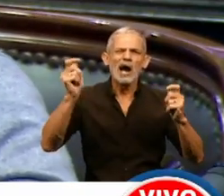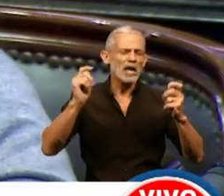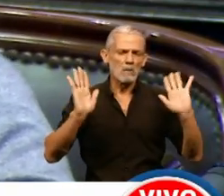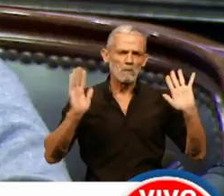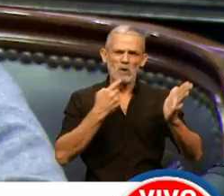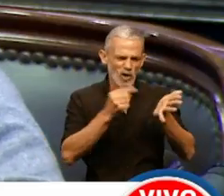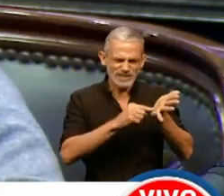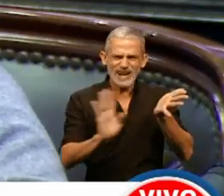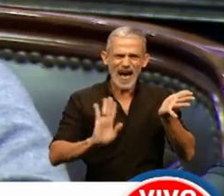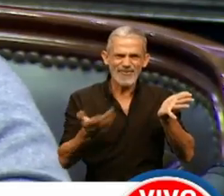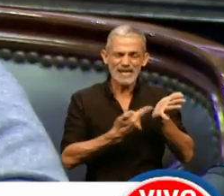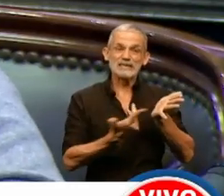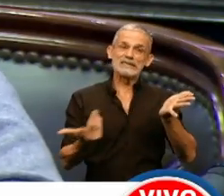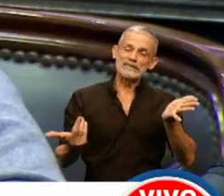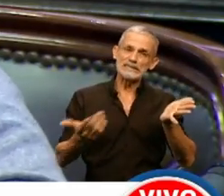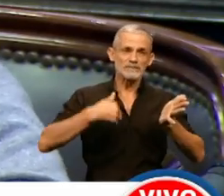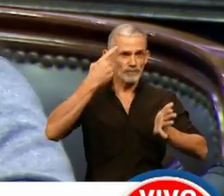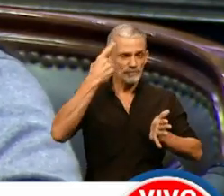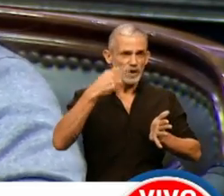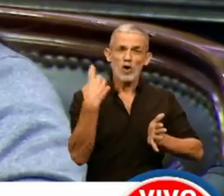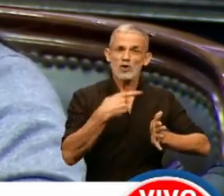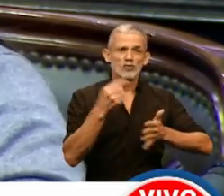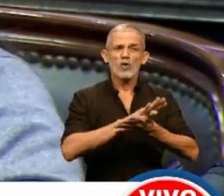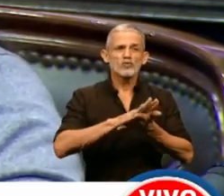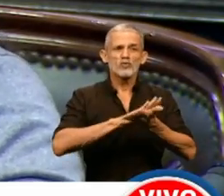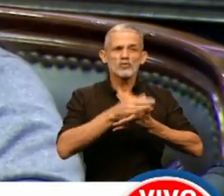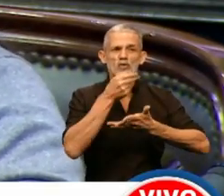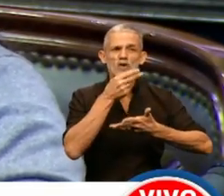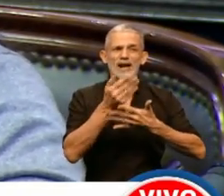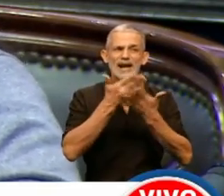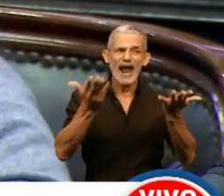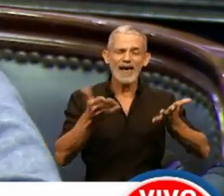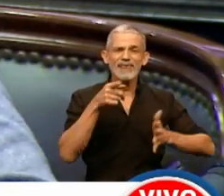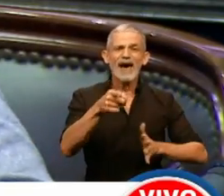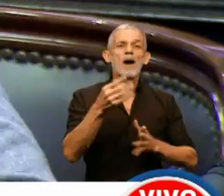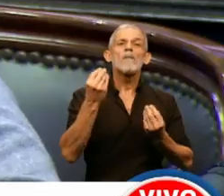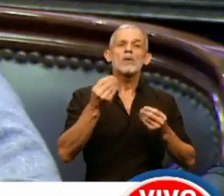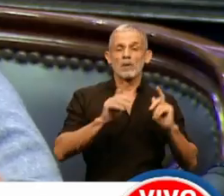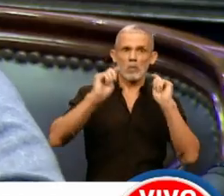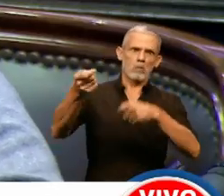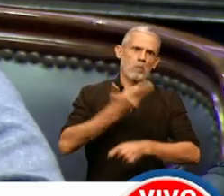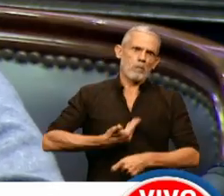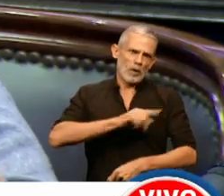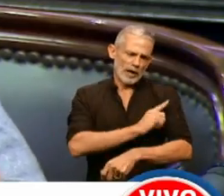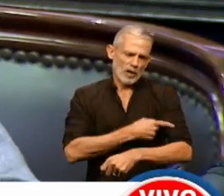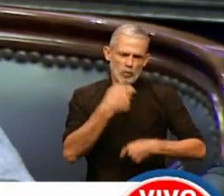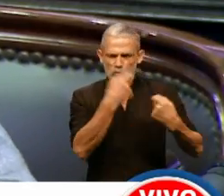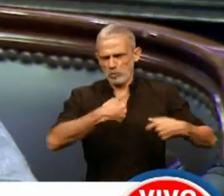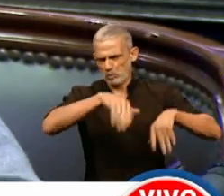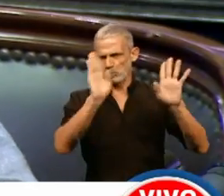y además creo que como no podemos resolver entonces estas cuestiones delegamos al poder ejecutivo